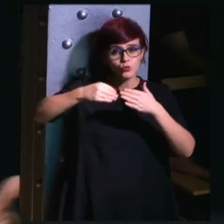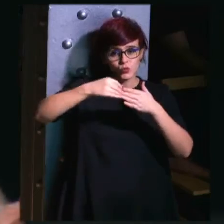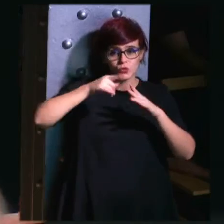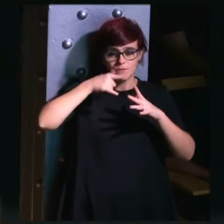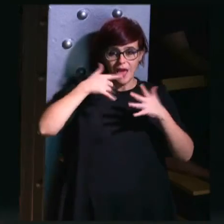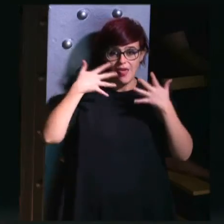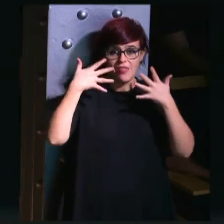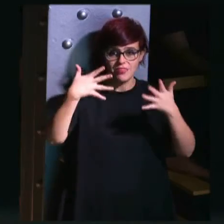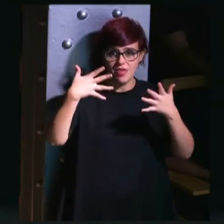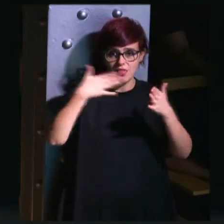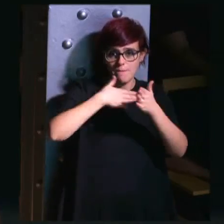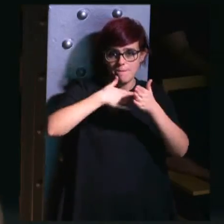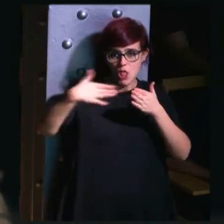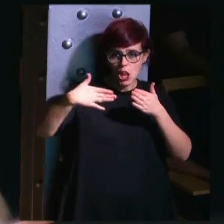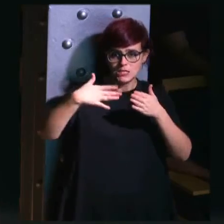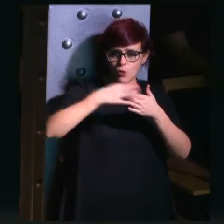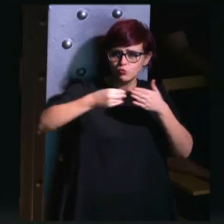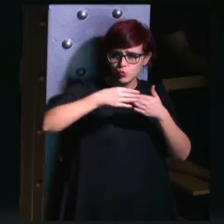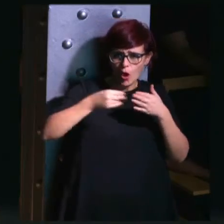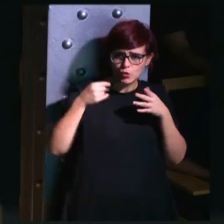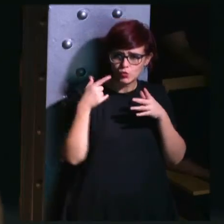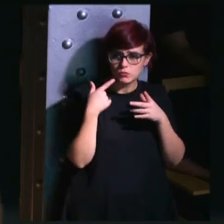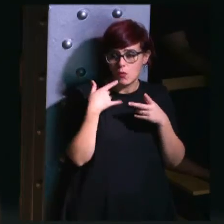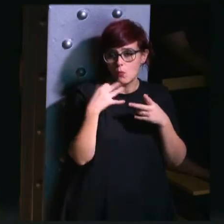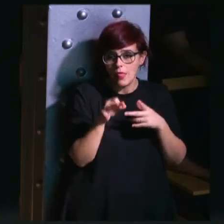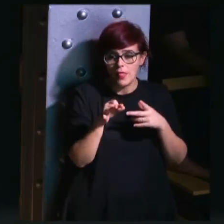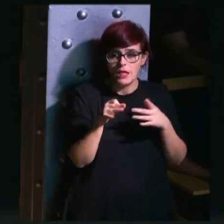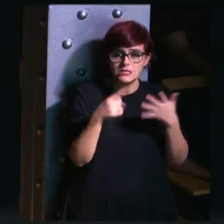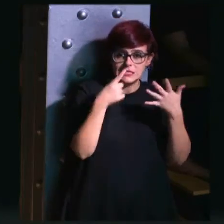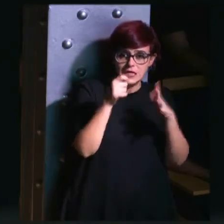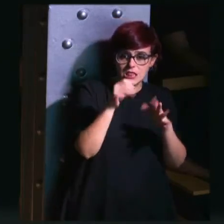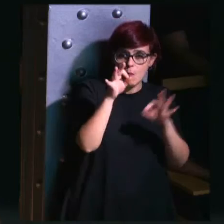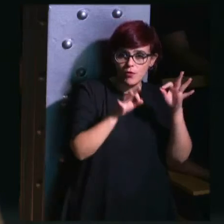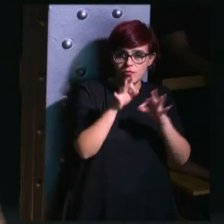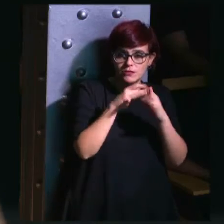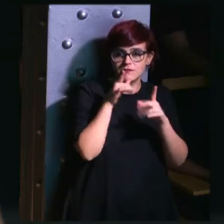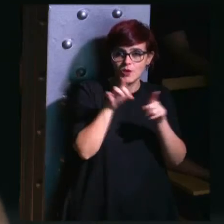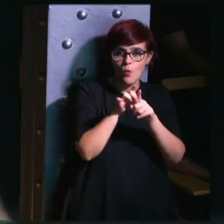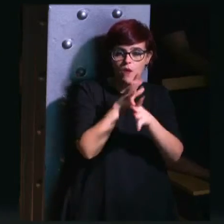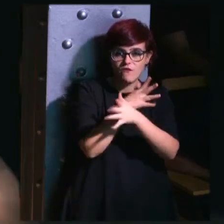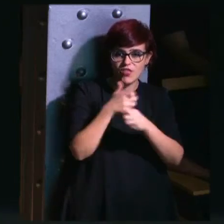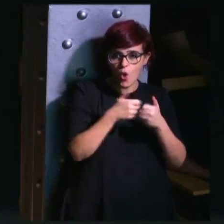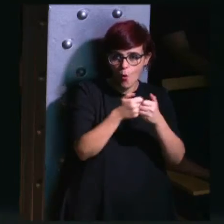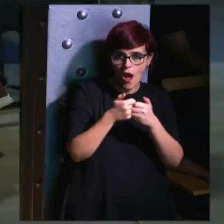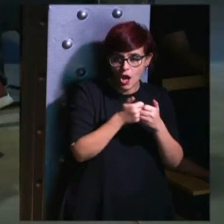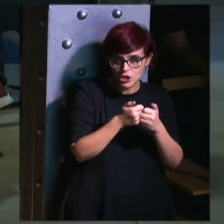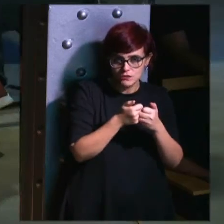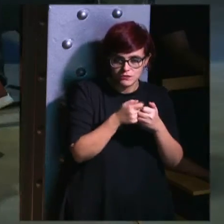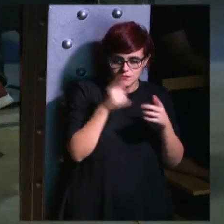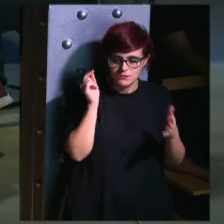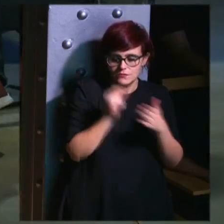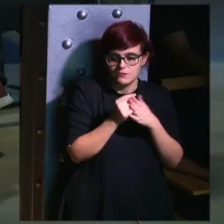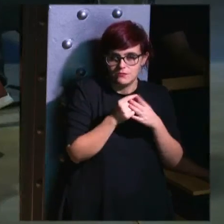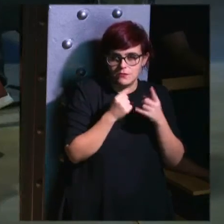primeros millones de usuarios, un 50, un 60, quizás hasta un 70% serán videojugadores, pero que la horquilla